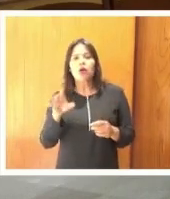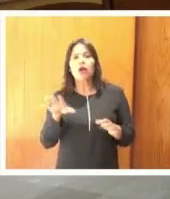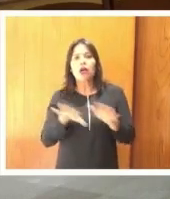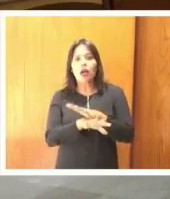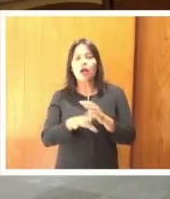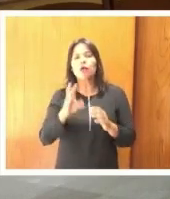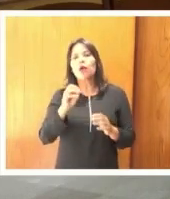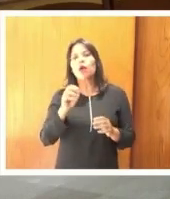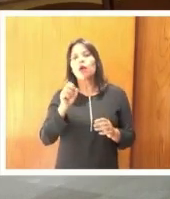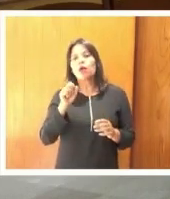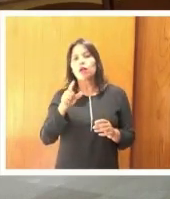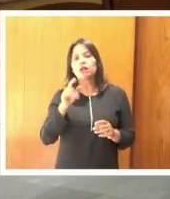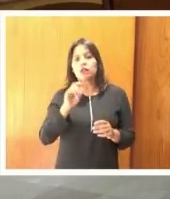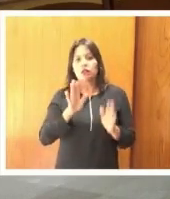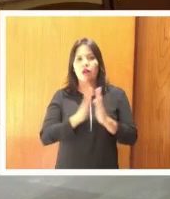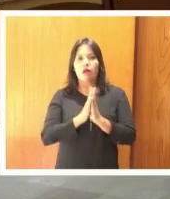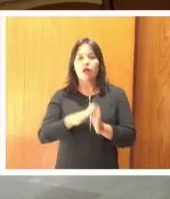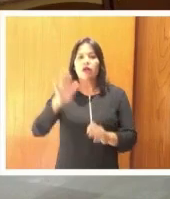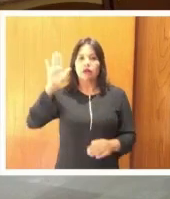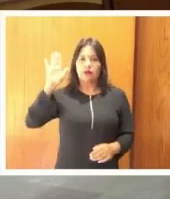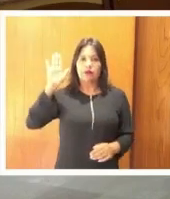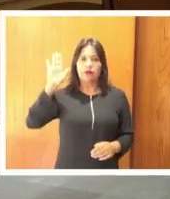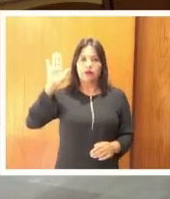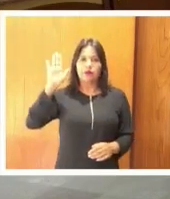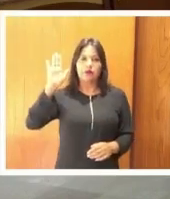en sus términos levantando la mano.